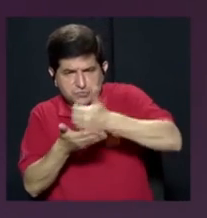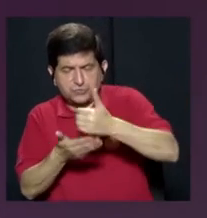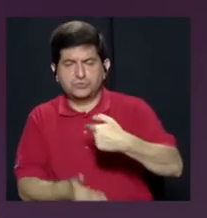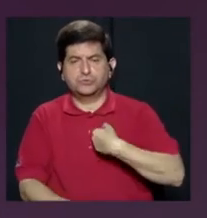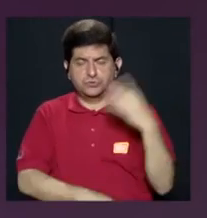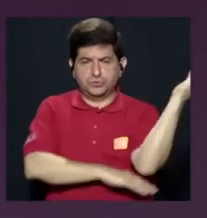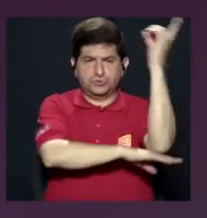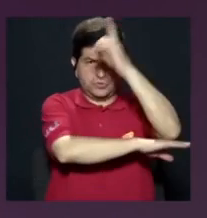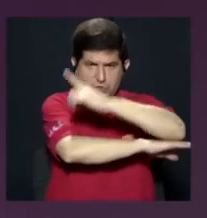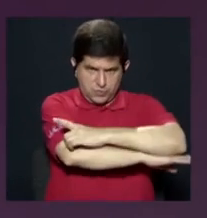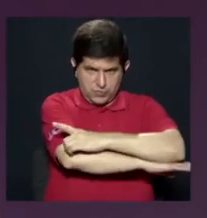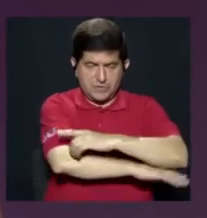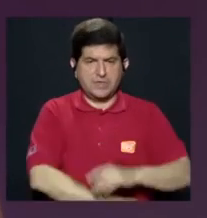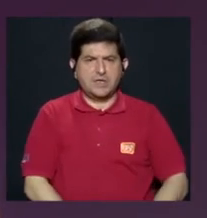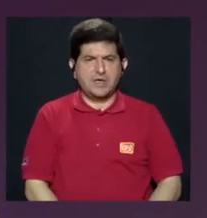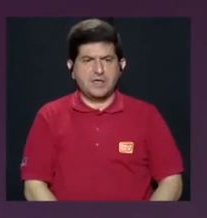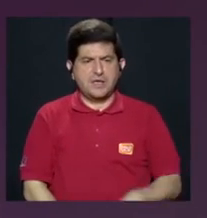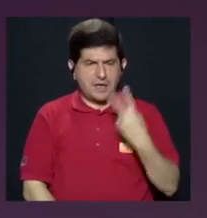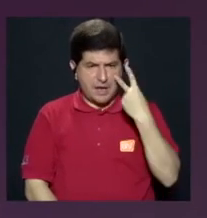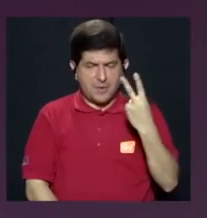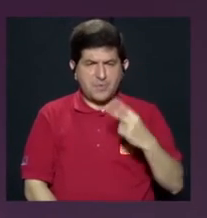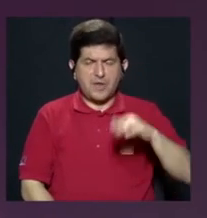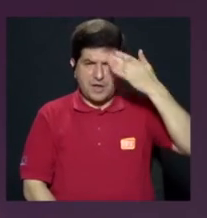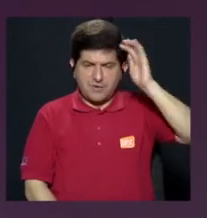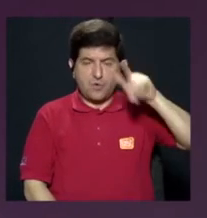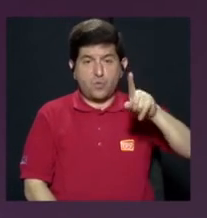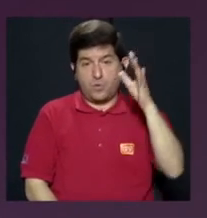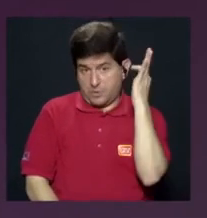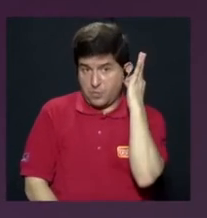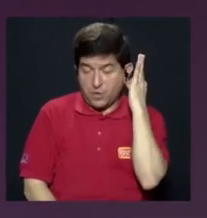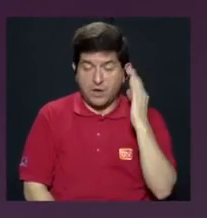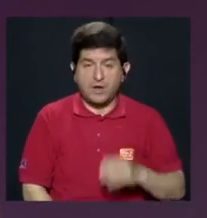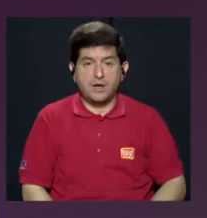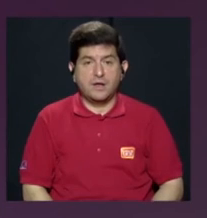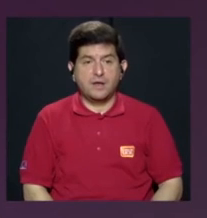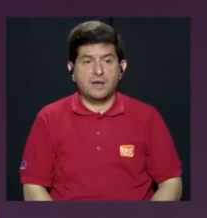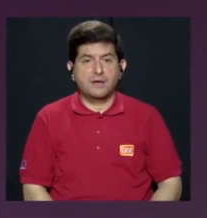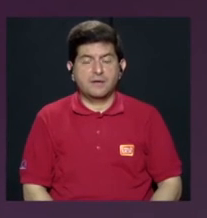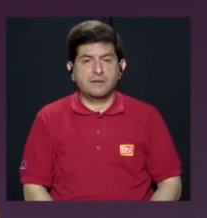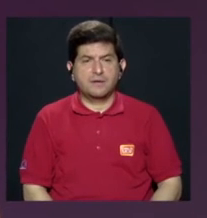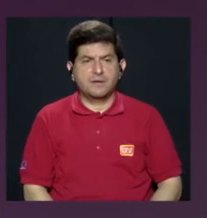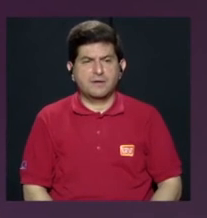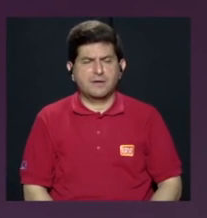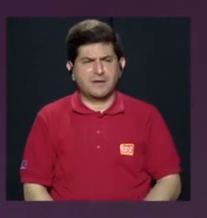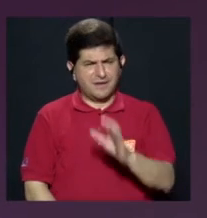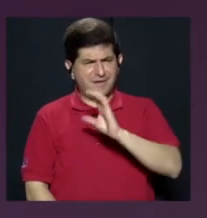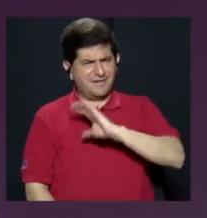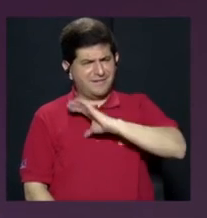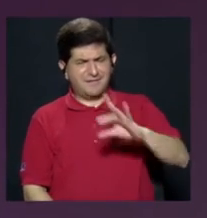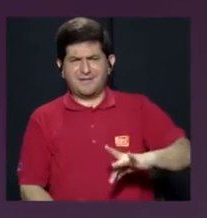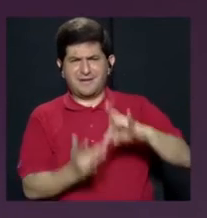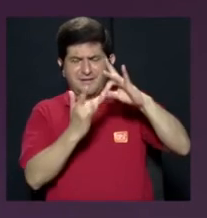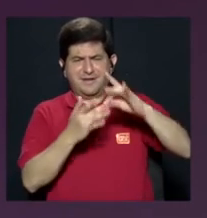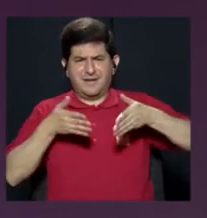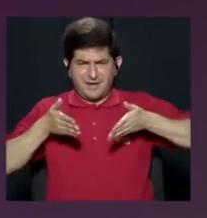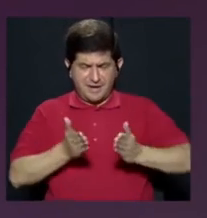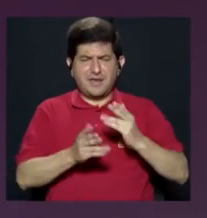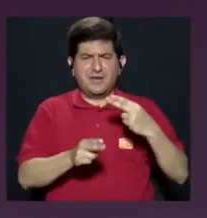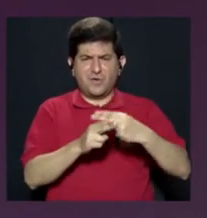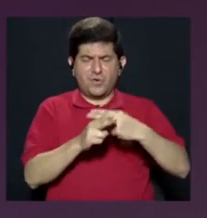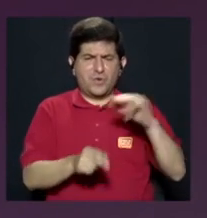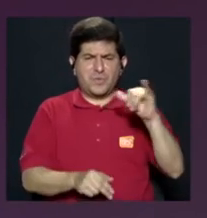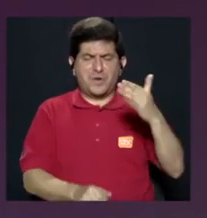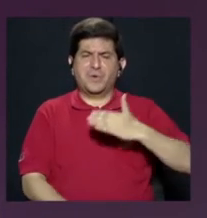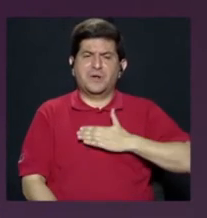tocó revisar la página, encontré a una muchacha algo particular porque el hijo de ella se llamaba igual que el